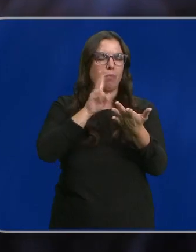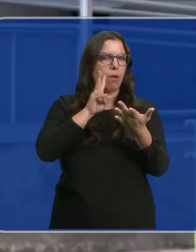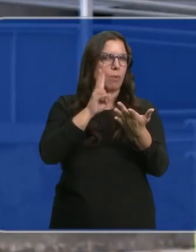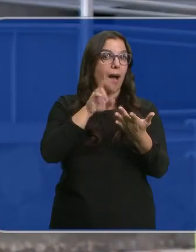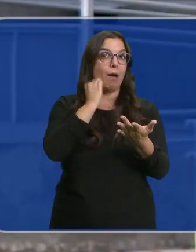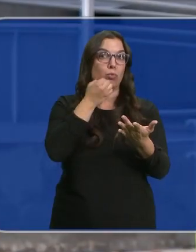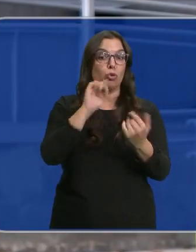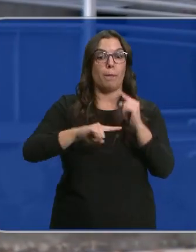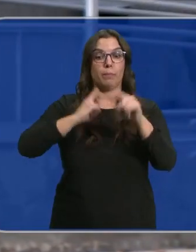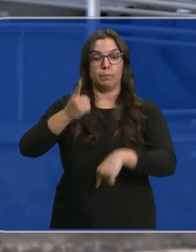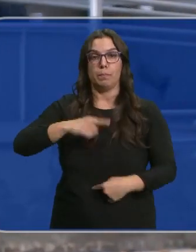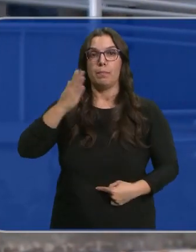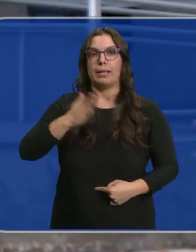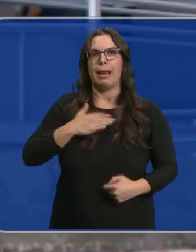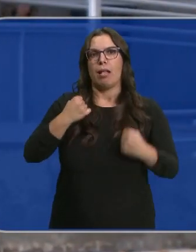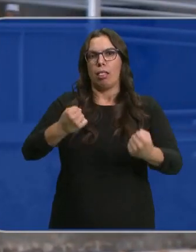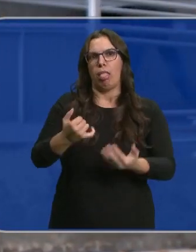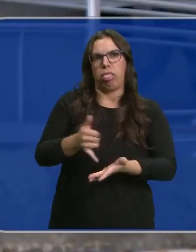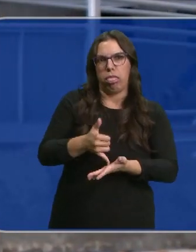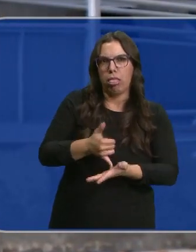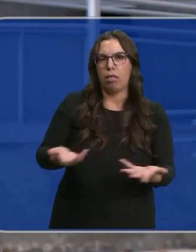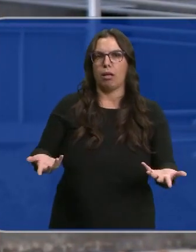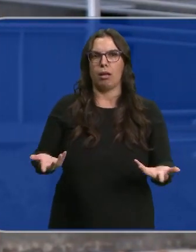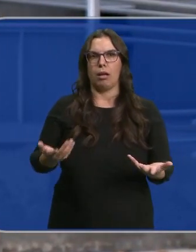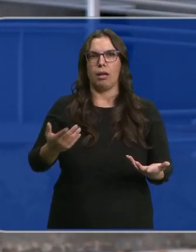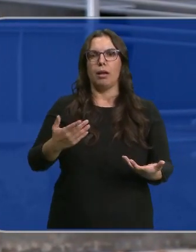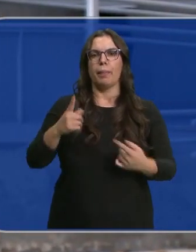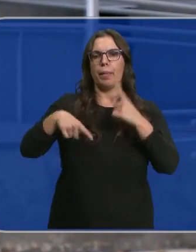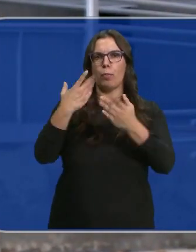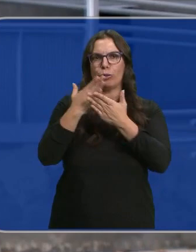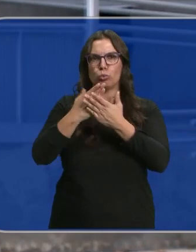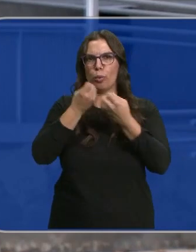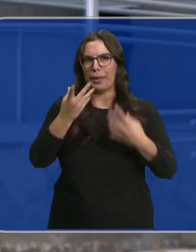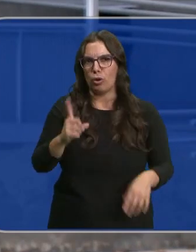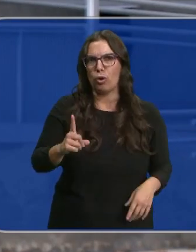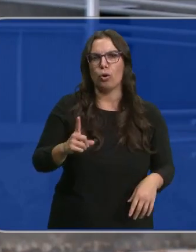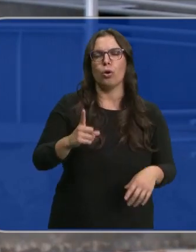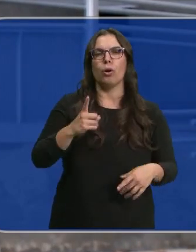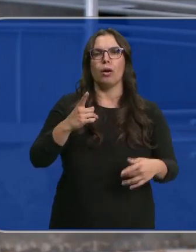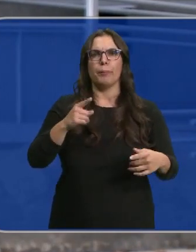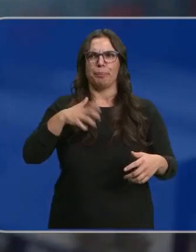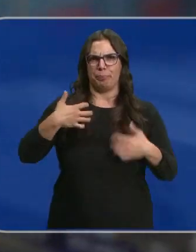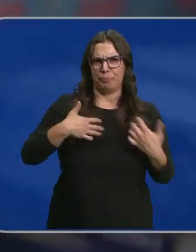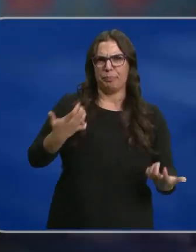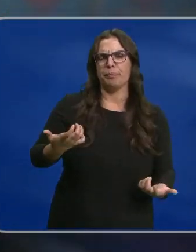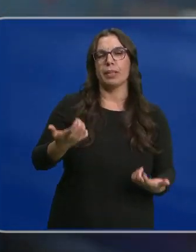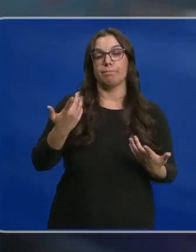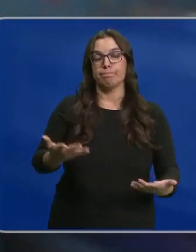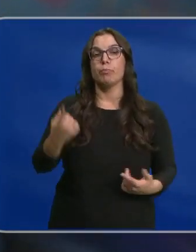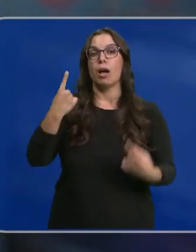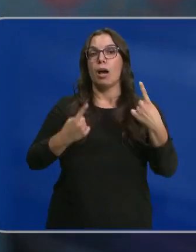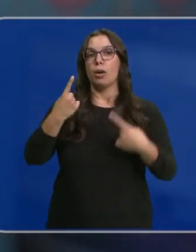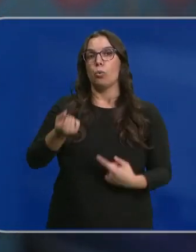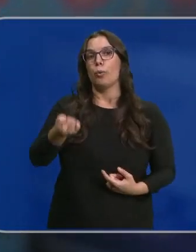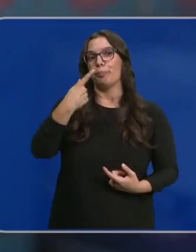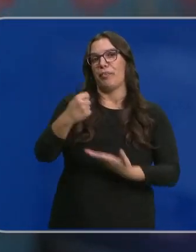eso dificulta que al día siguiente no tengan la energía suficiente como para tener un adecuado rendimiento académico, tienen síntomas de irritabilidad. Hay quien recurre